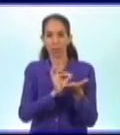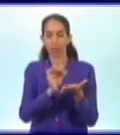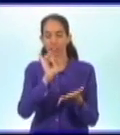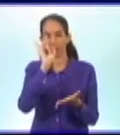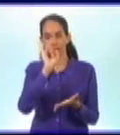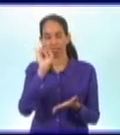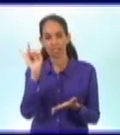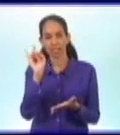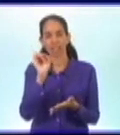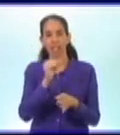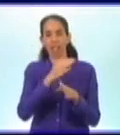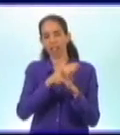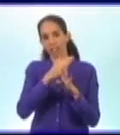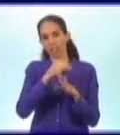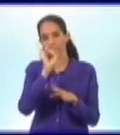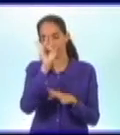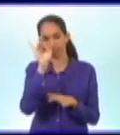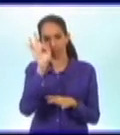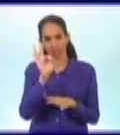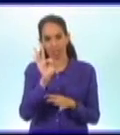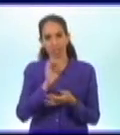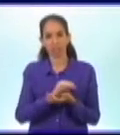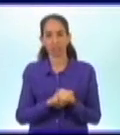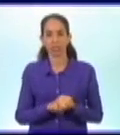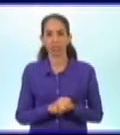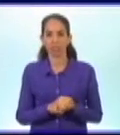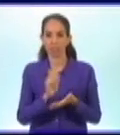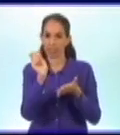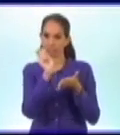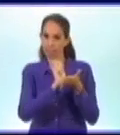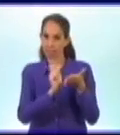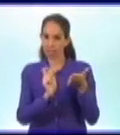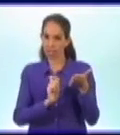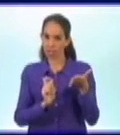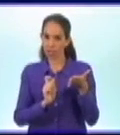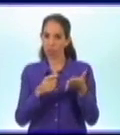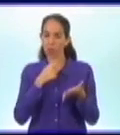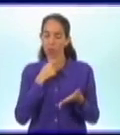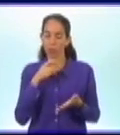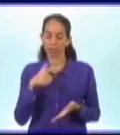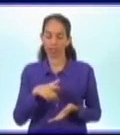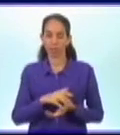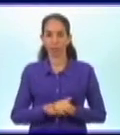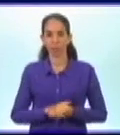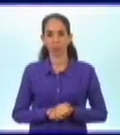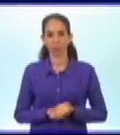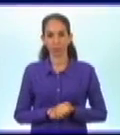78 del cuaderno complementario. Te ofrezco un breve tiempo para que anotes estas actividades.